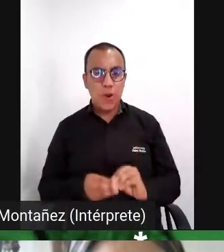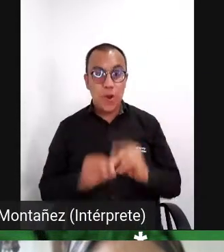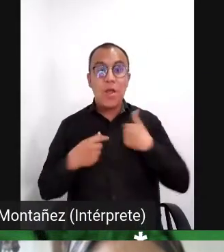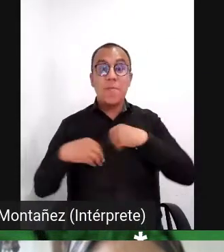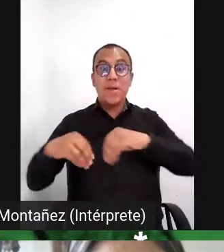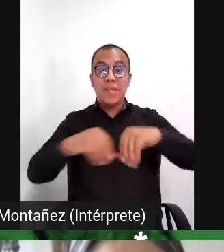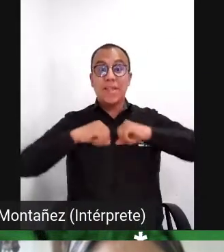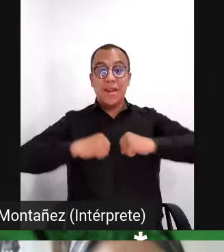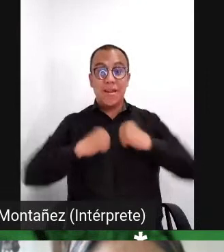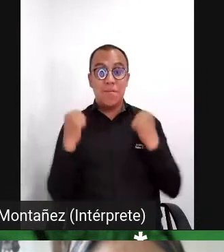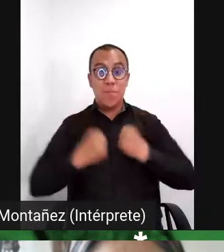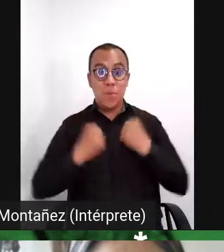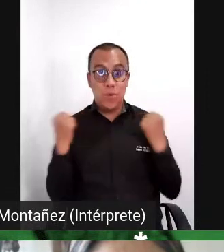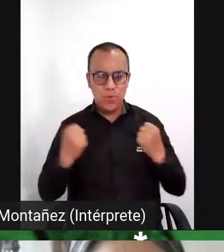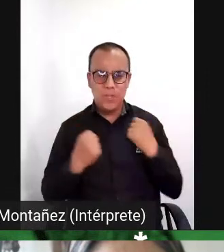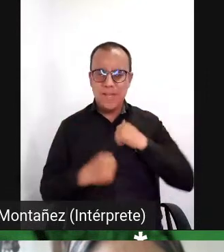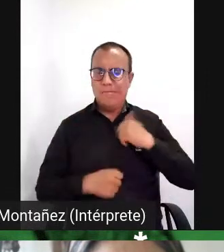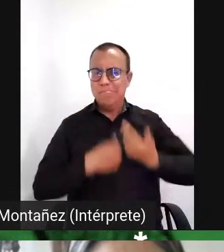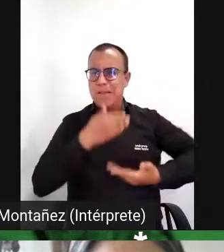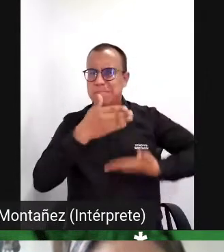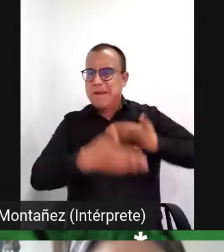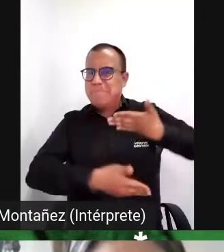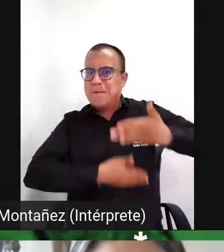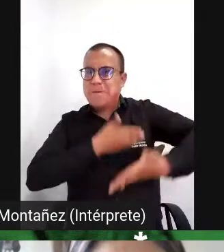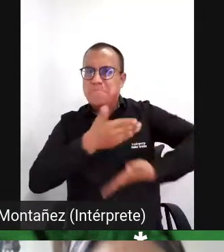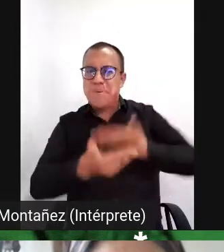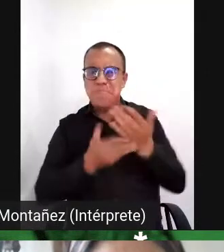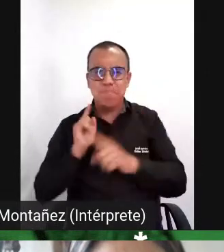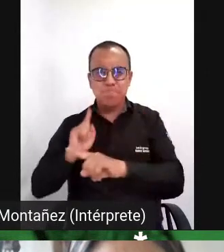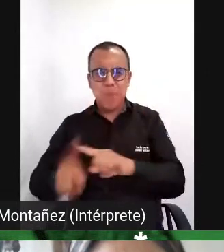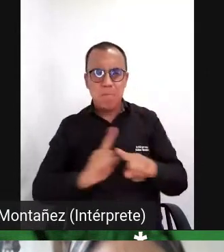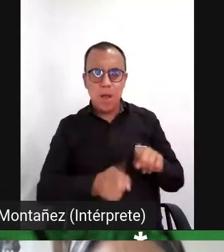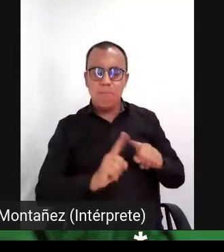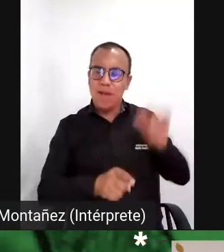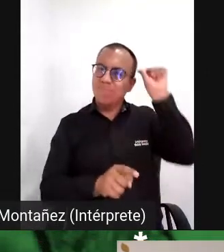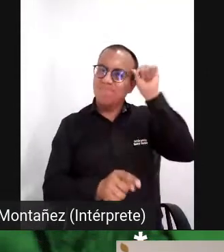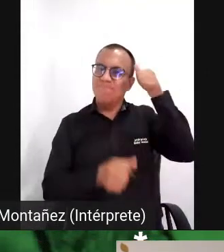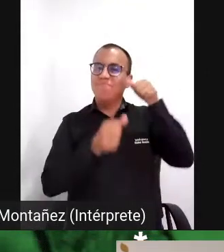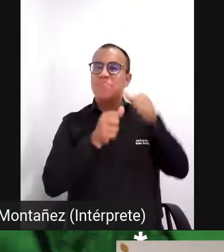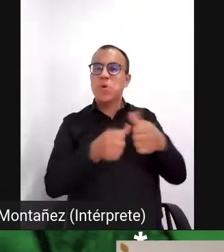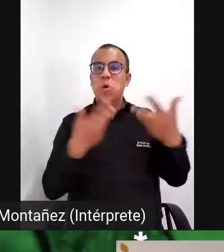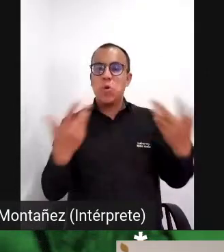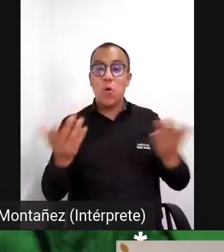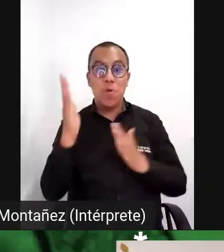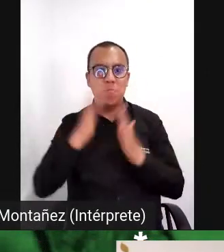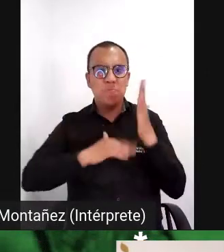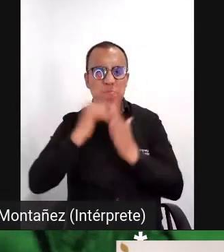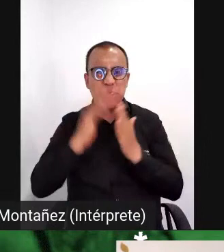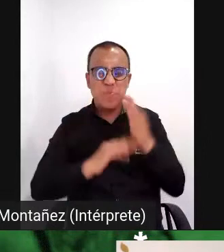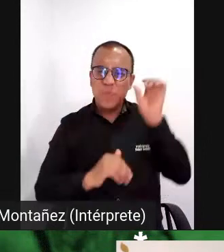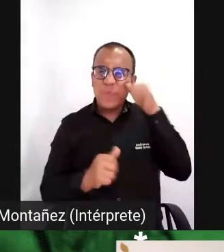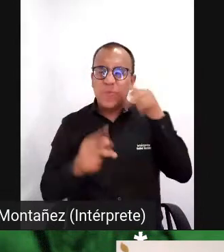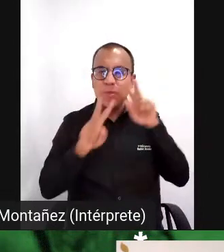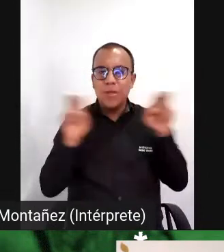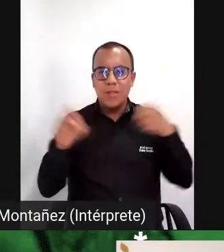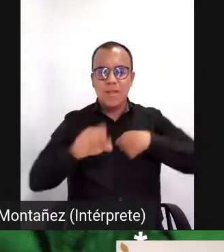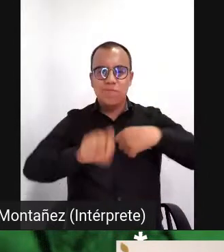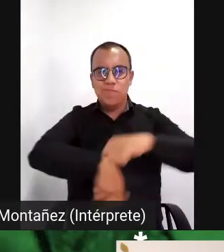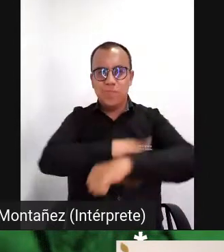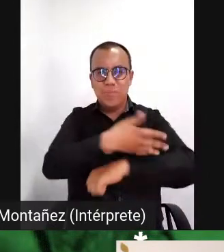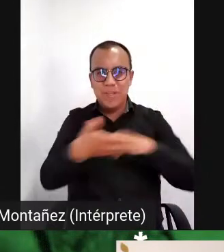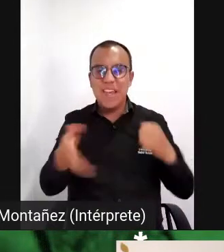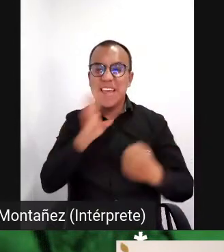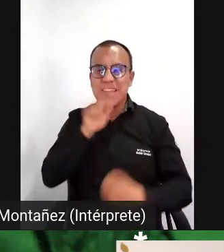tierras bogotanas ha originado un largo repertorio de creaciones en su honor, entre cuyos más destacados frutos resaltan los versos de Nicolás